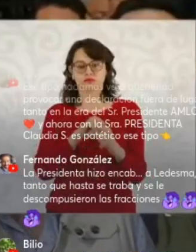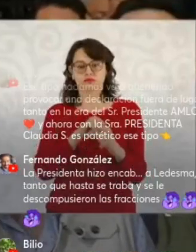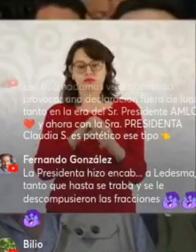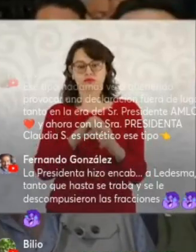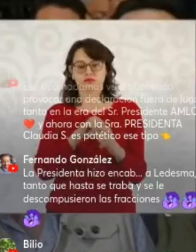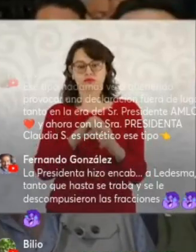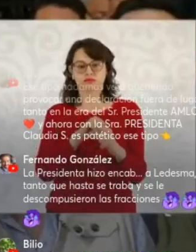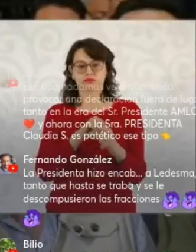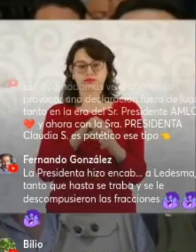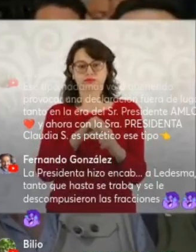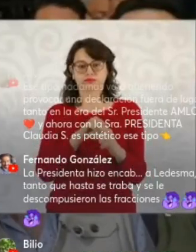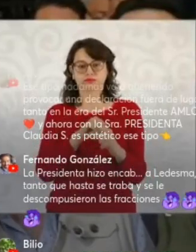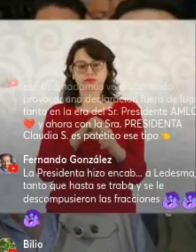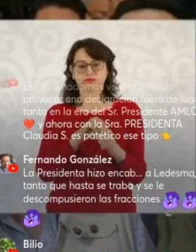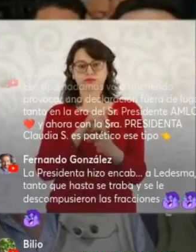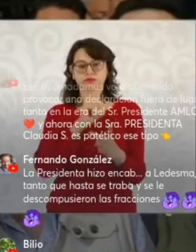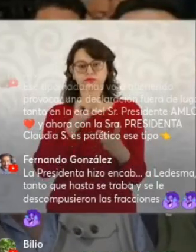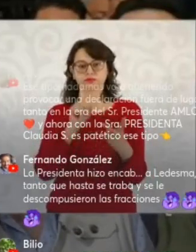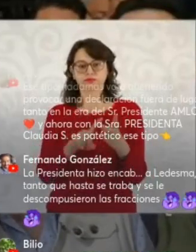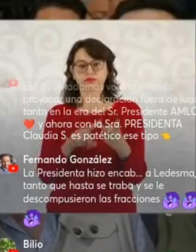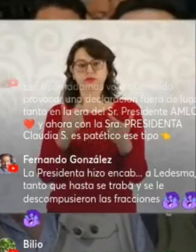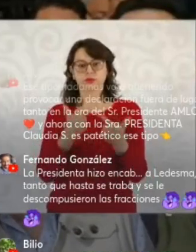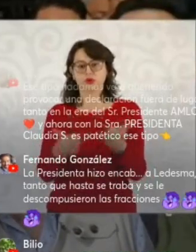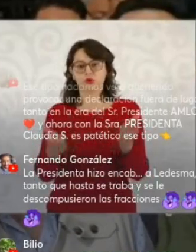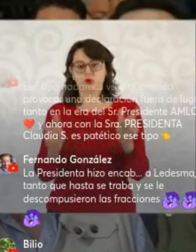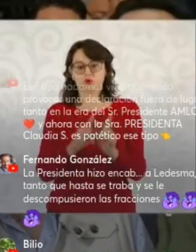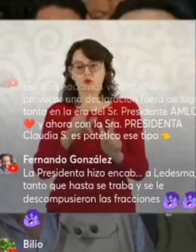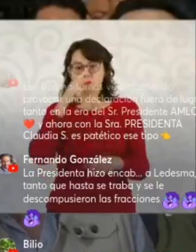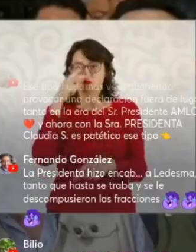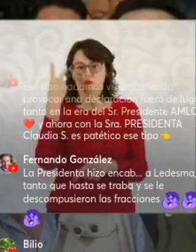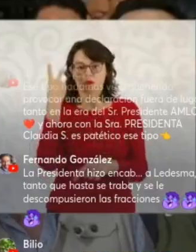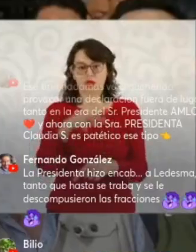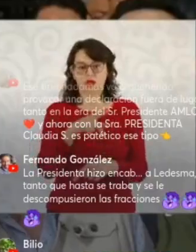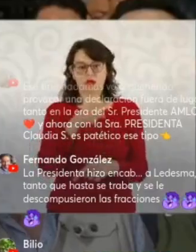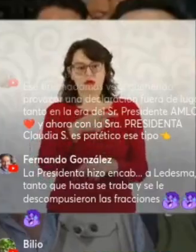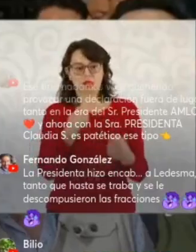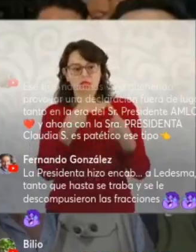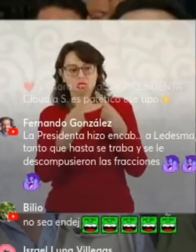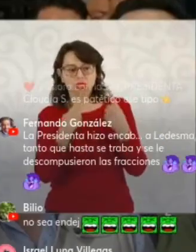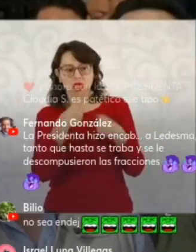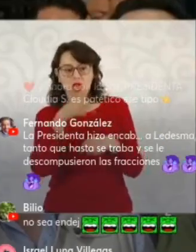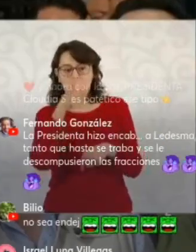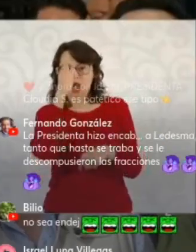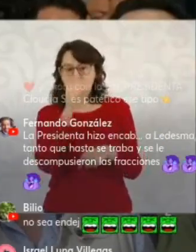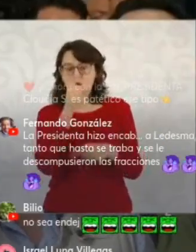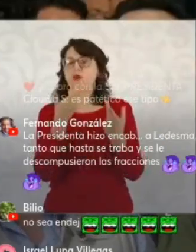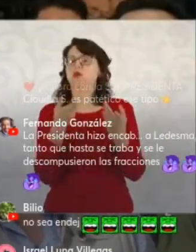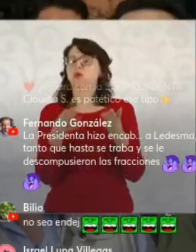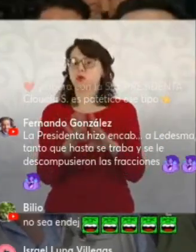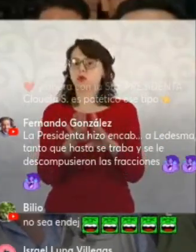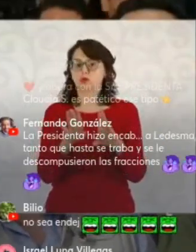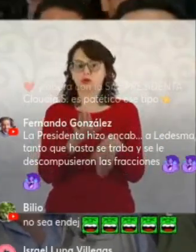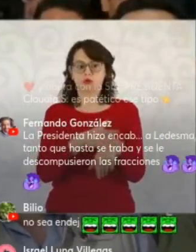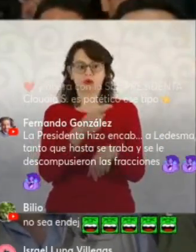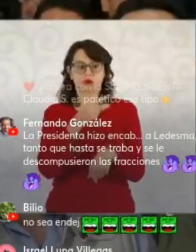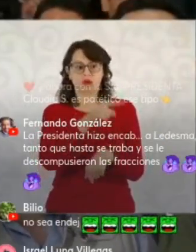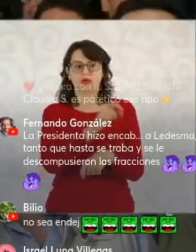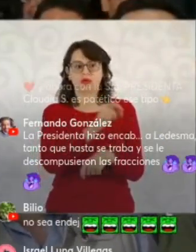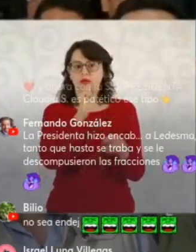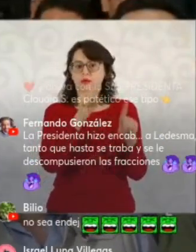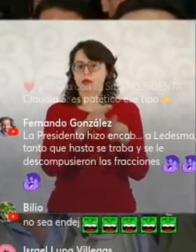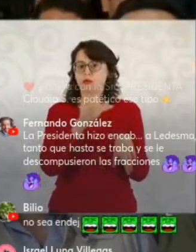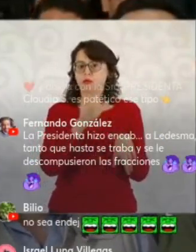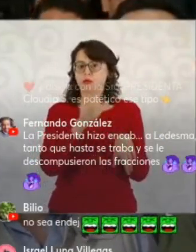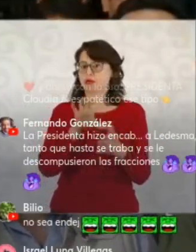¿cuál es el acuerdo que han hecho con Grupo México? Porque Grupo México también anuncia más